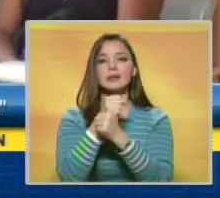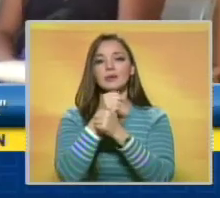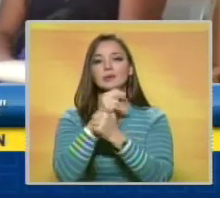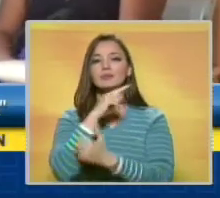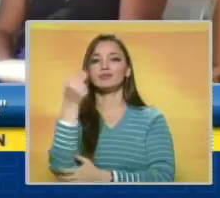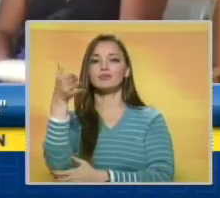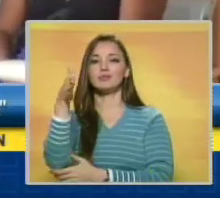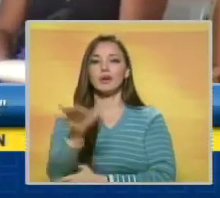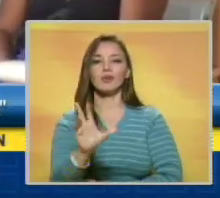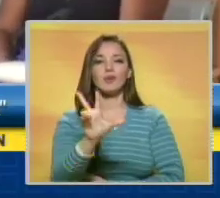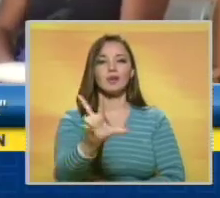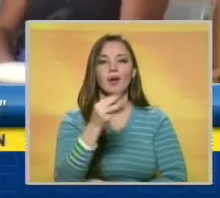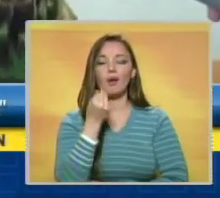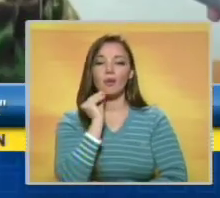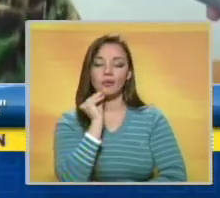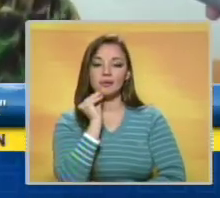vida.